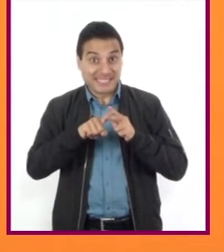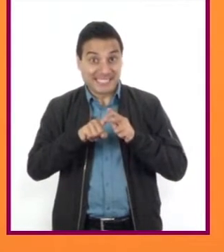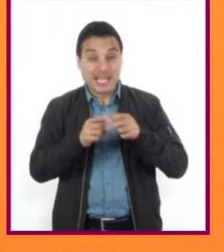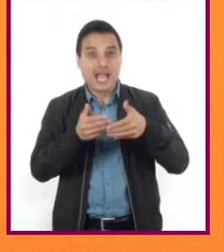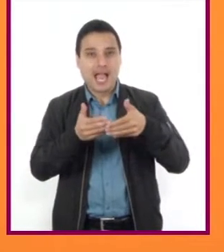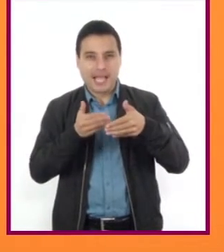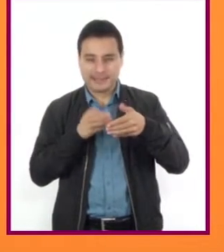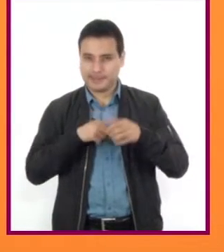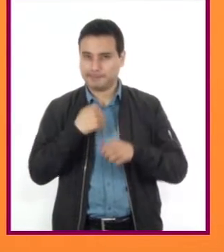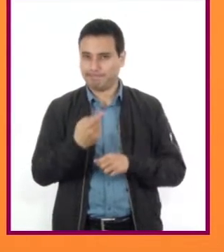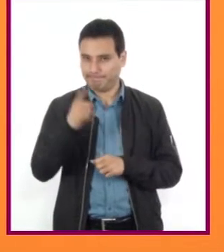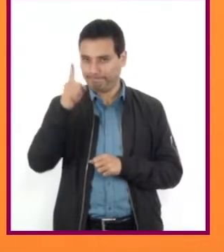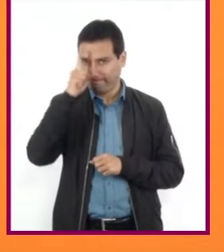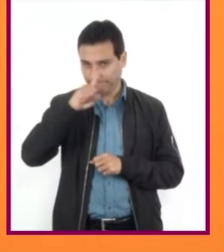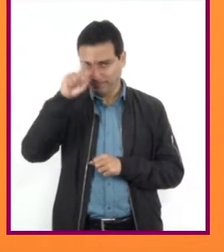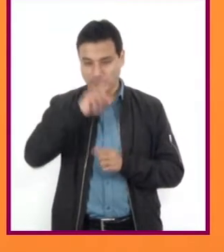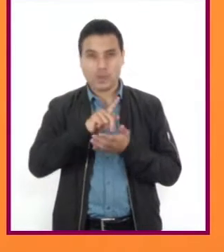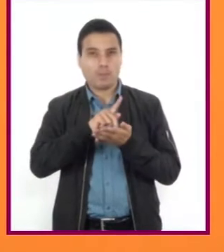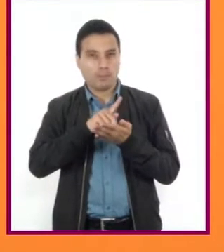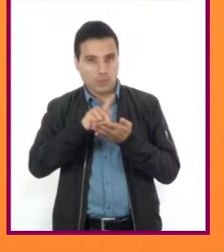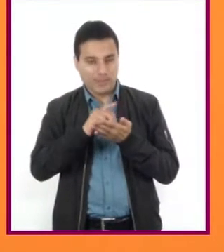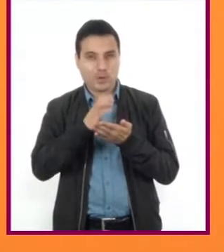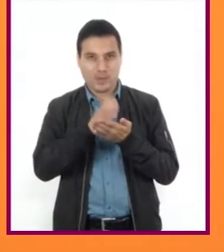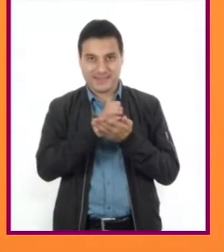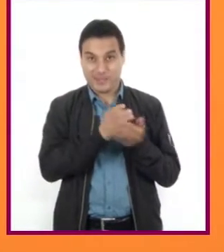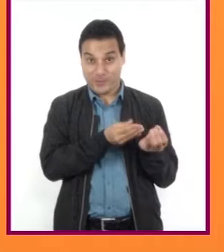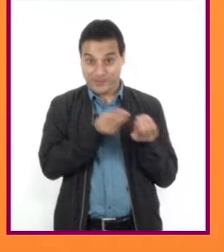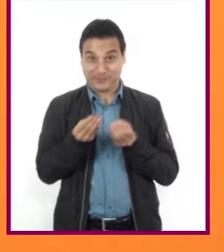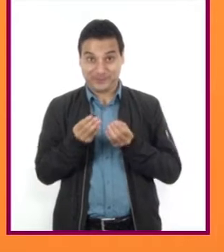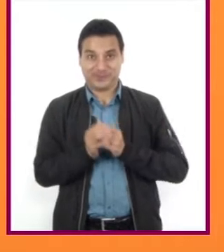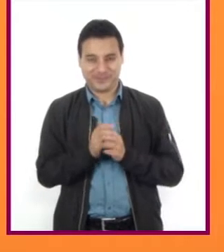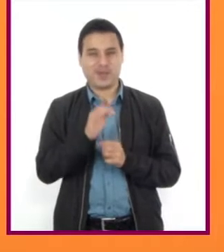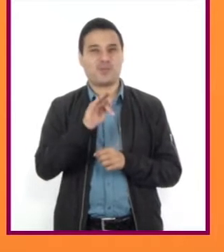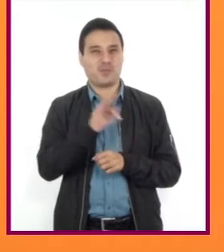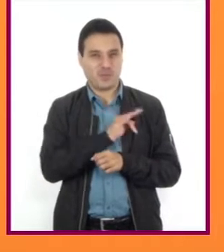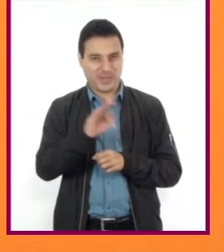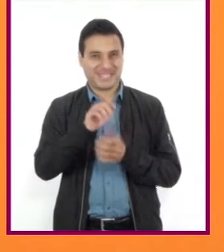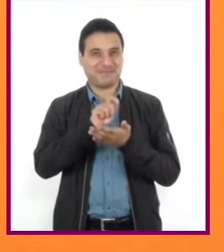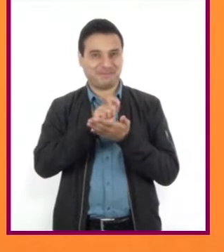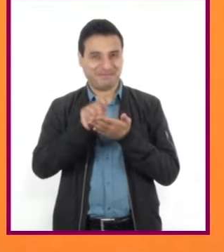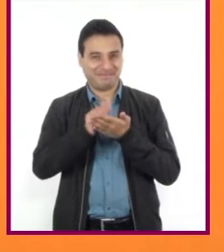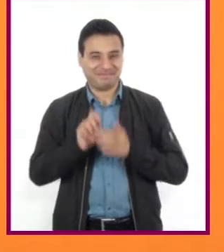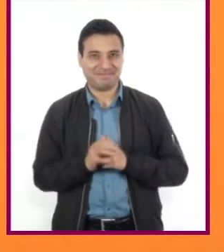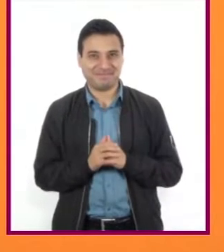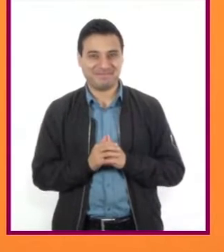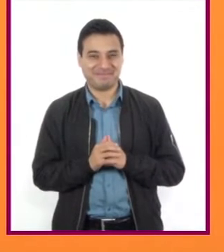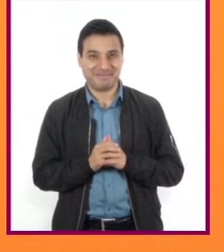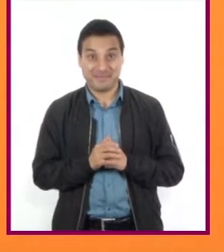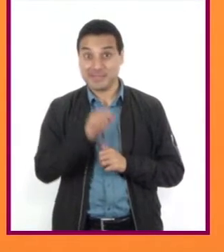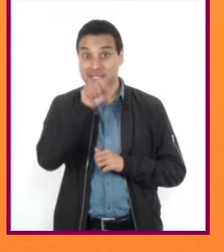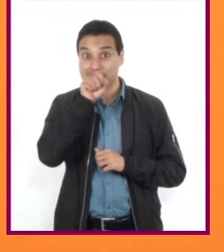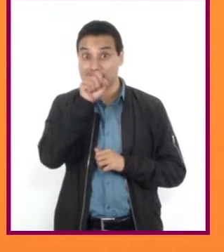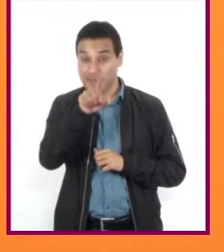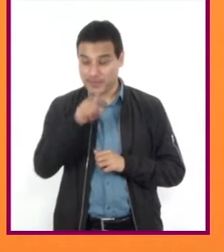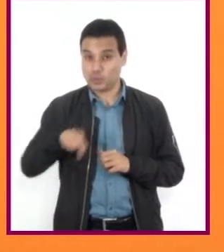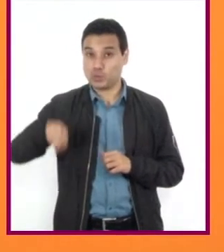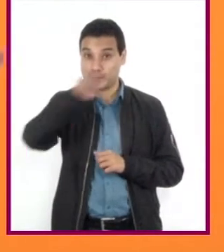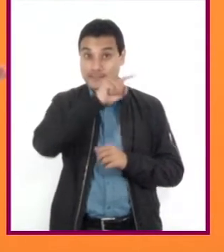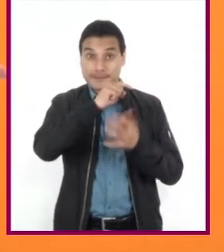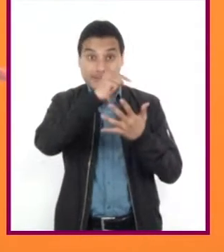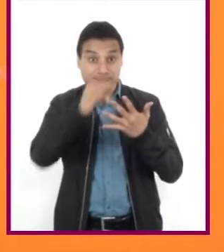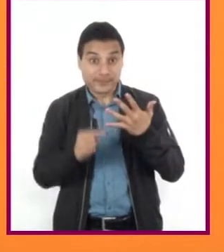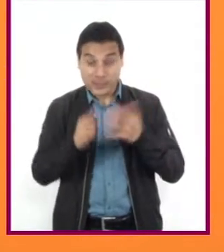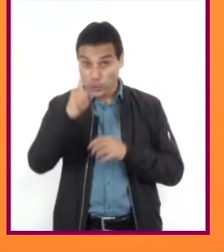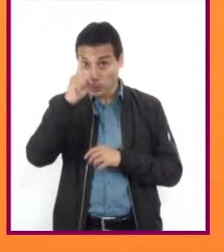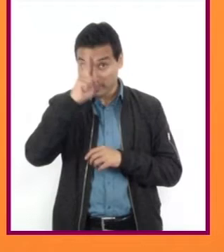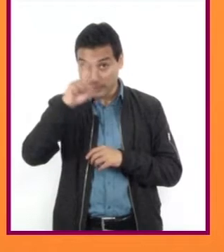sugiero que tengan a la mano bolígrafo y cuaderno para que puedan tomar notas del tema. Y los invito a mantener las medidas de higiene y